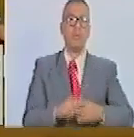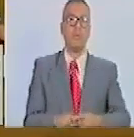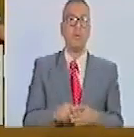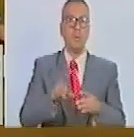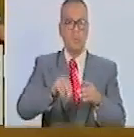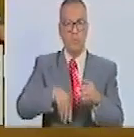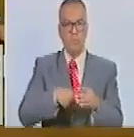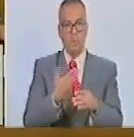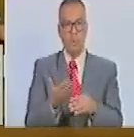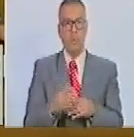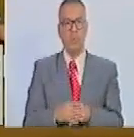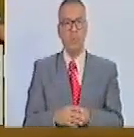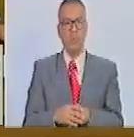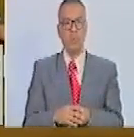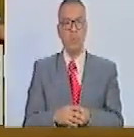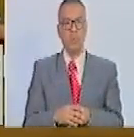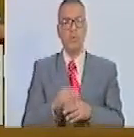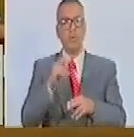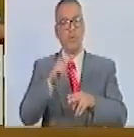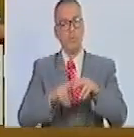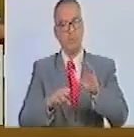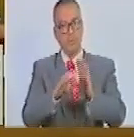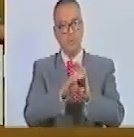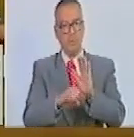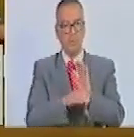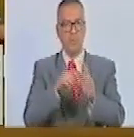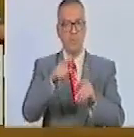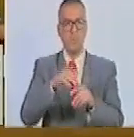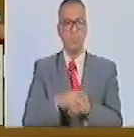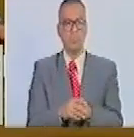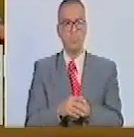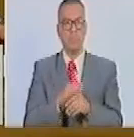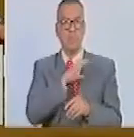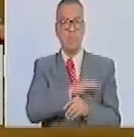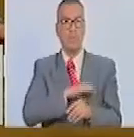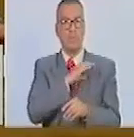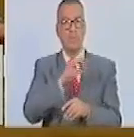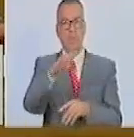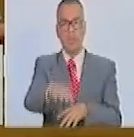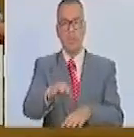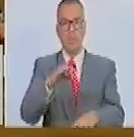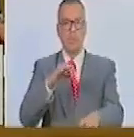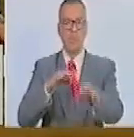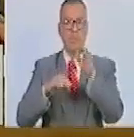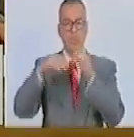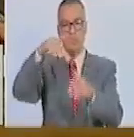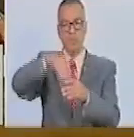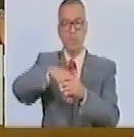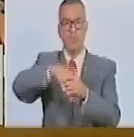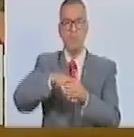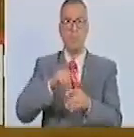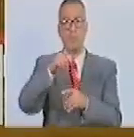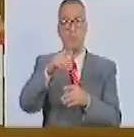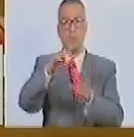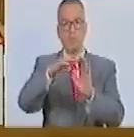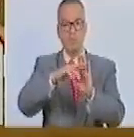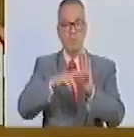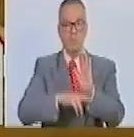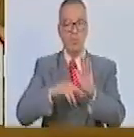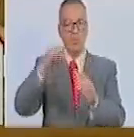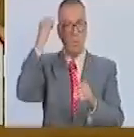para posteriormente constituir el Comité de Postulaciones Electorales. En ese orden de